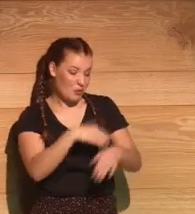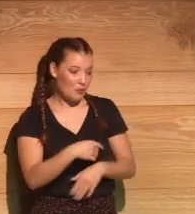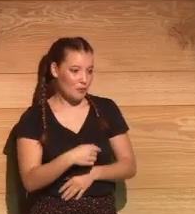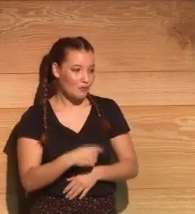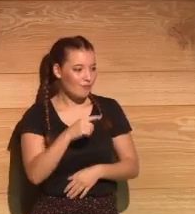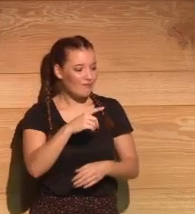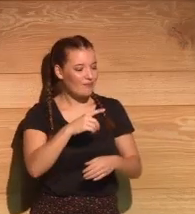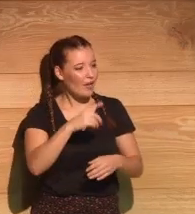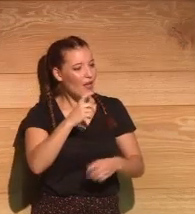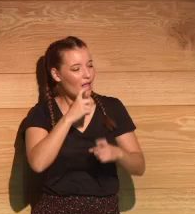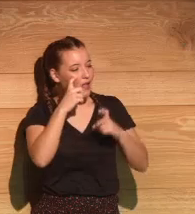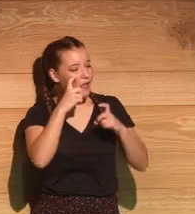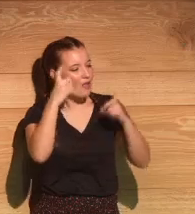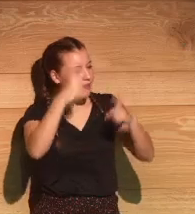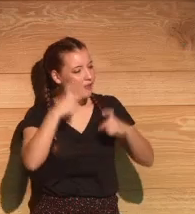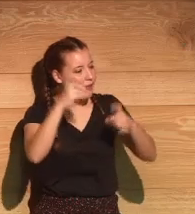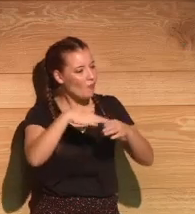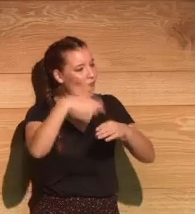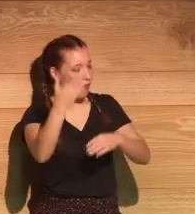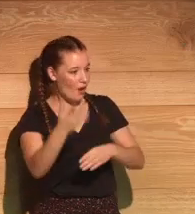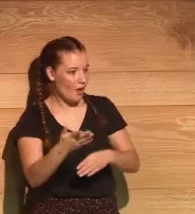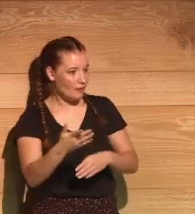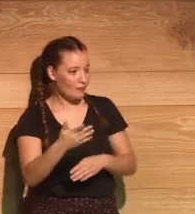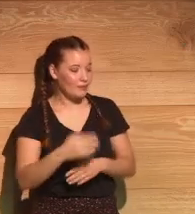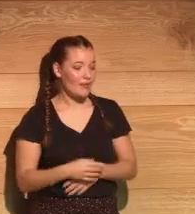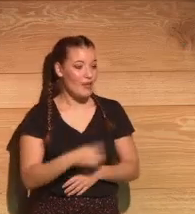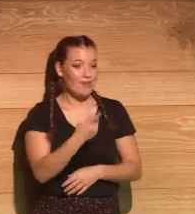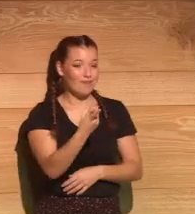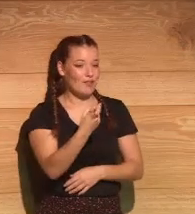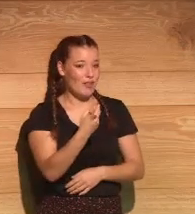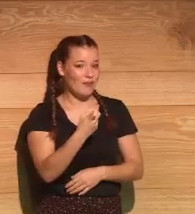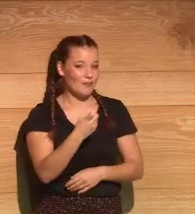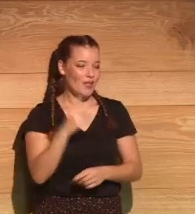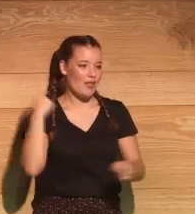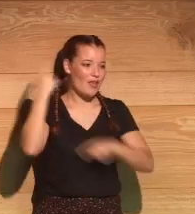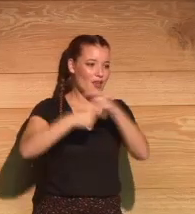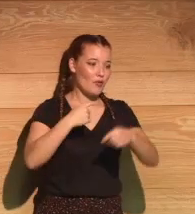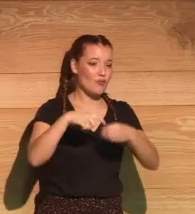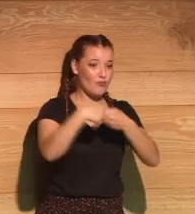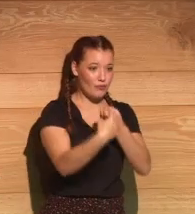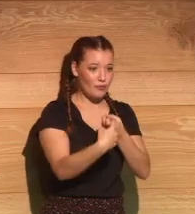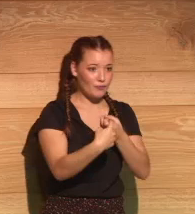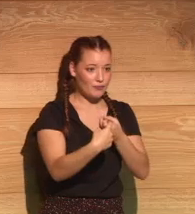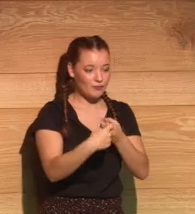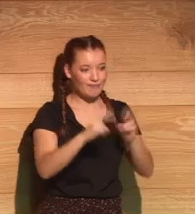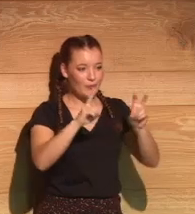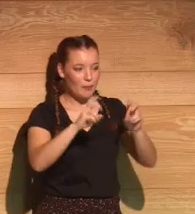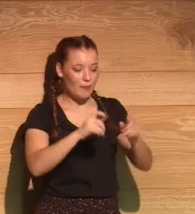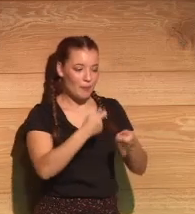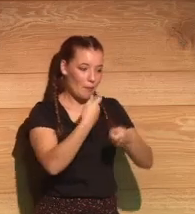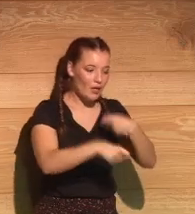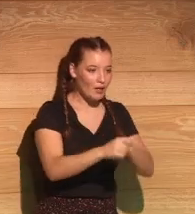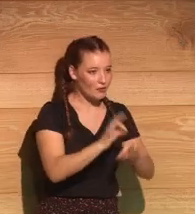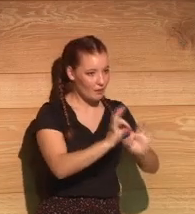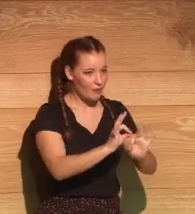salirte un poco de ahí. Yo creo que había una necesidad de meteros en una generación, también es un tema comercial evidente, ¿no? Un tema de mercado, como apuntaba